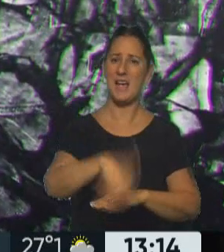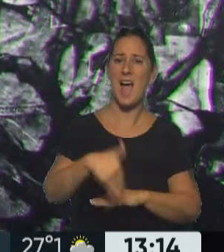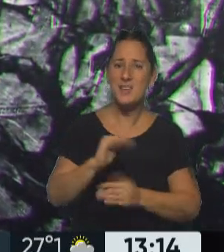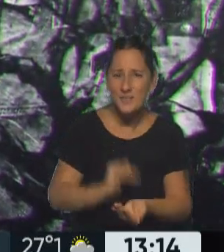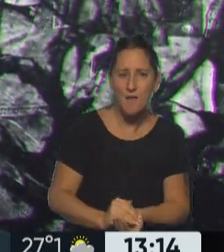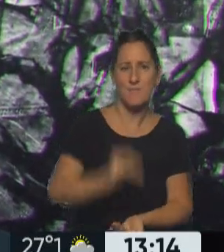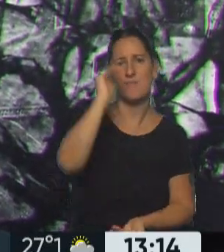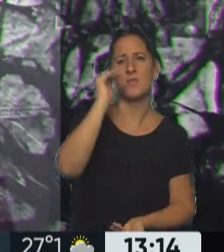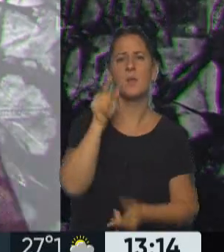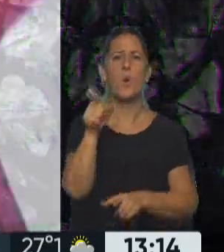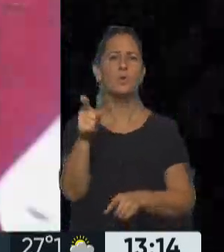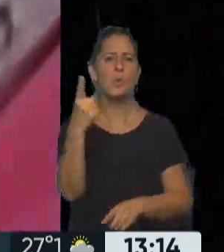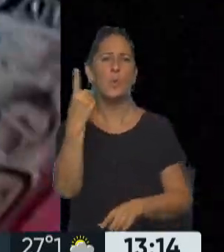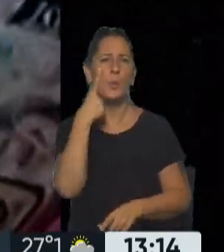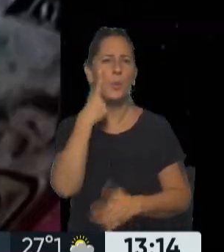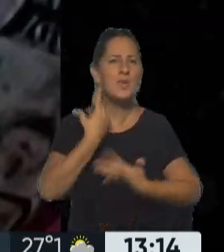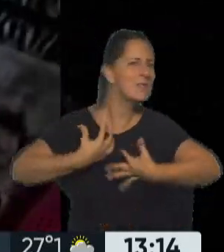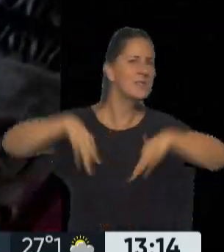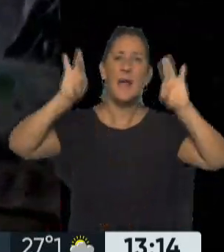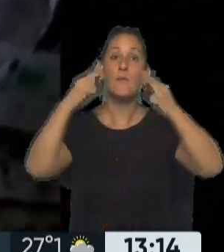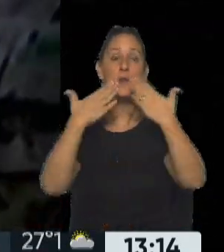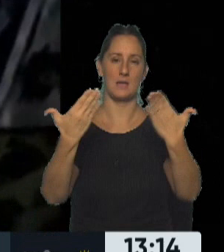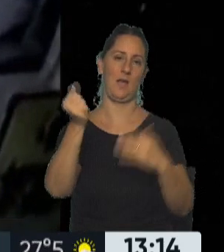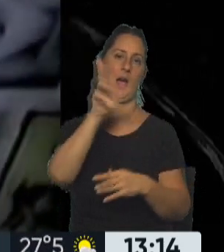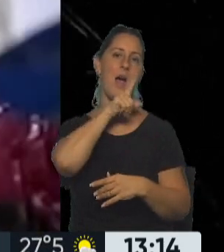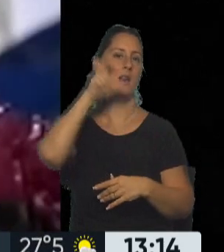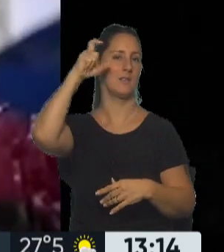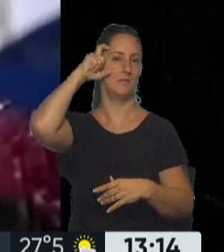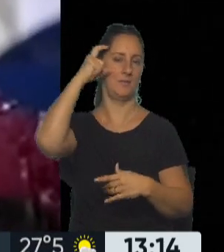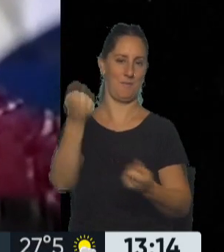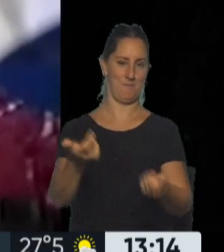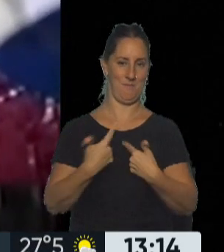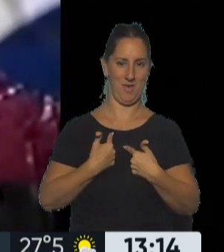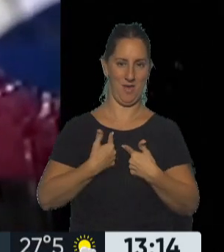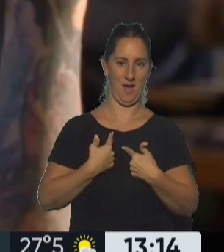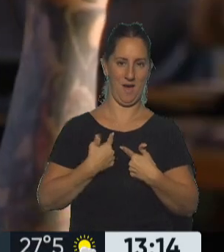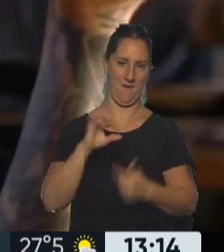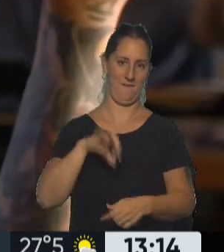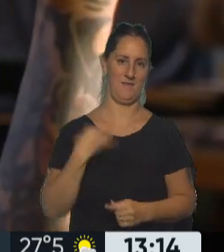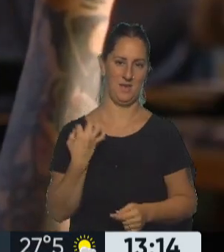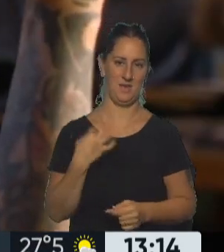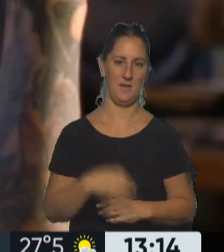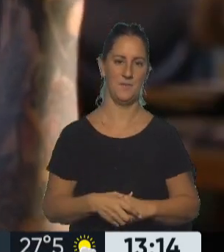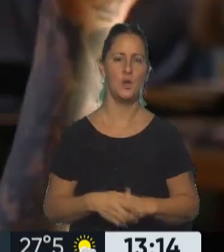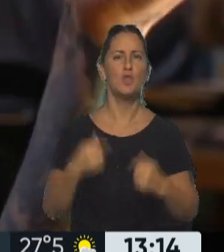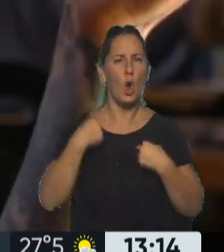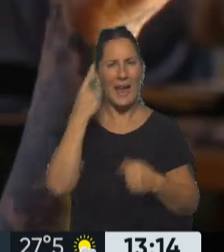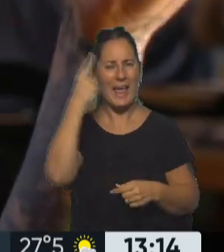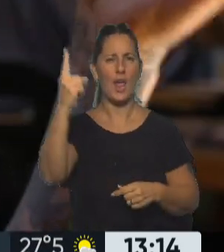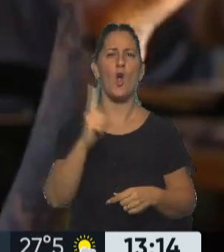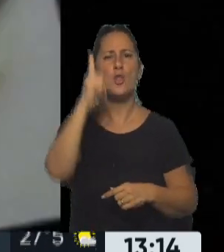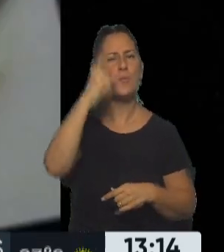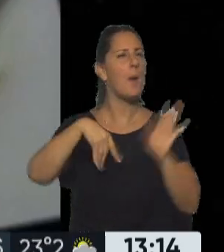y sobrevivís gracias al arte Porque para mí bueno soy muy creyente en Dios pero para mí